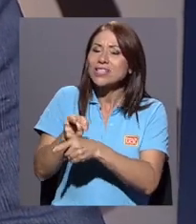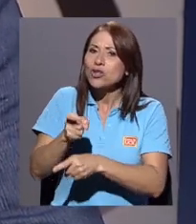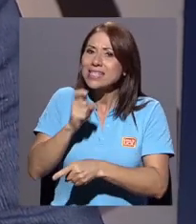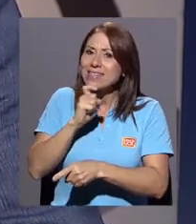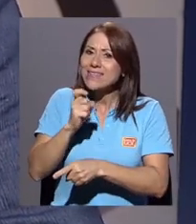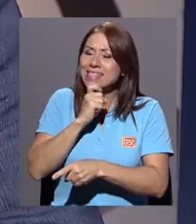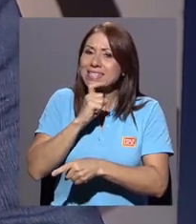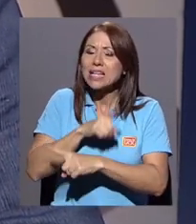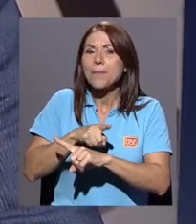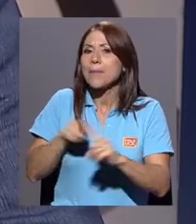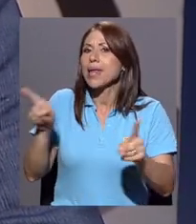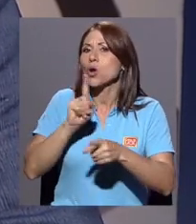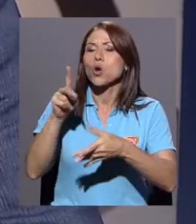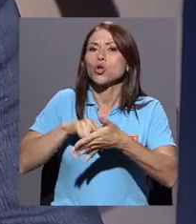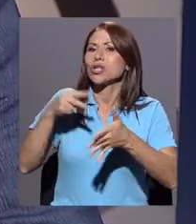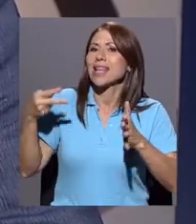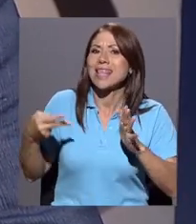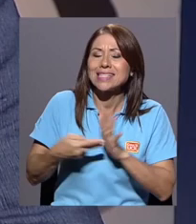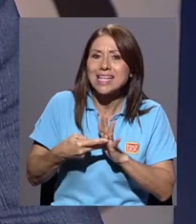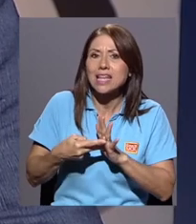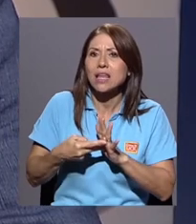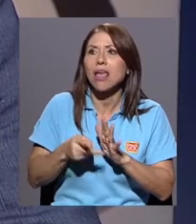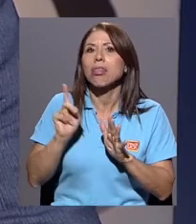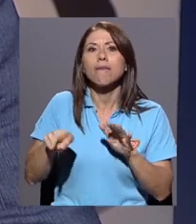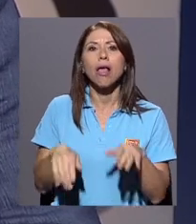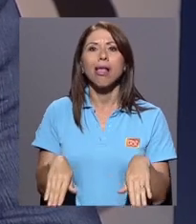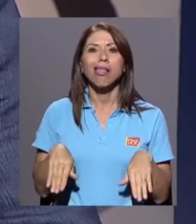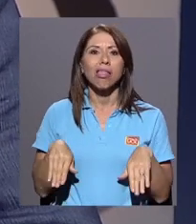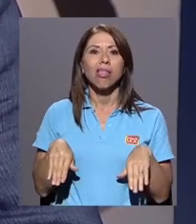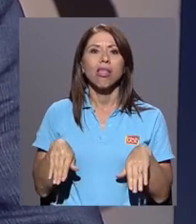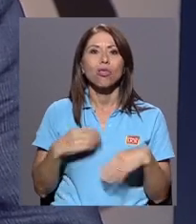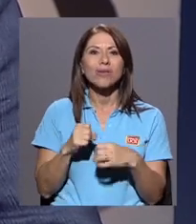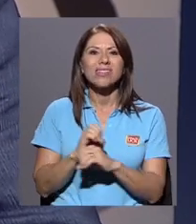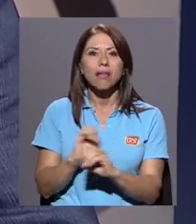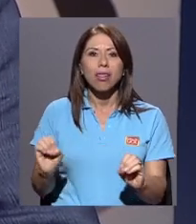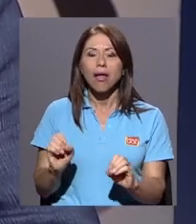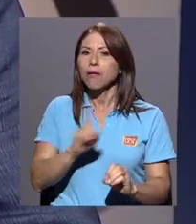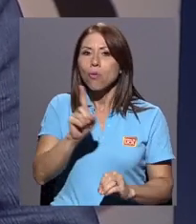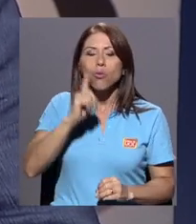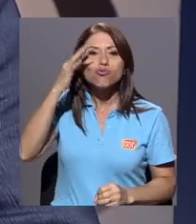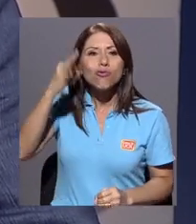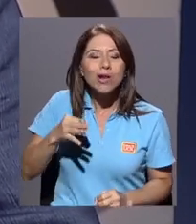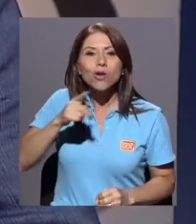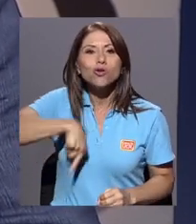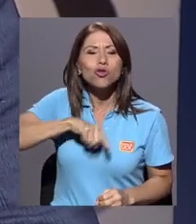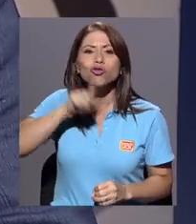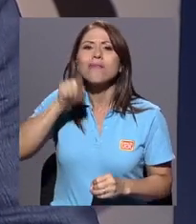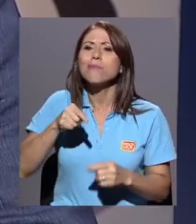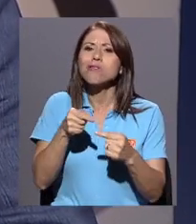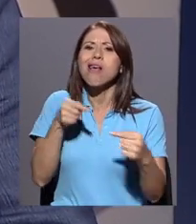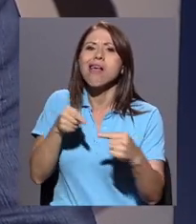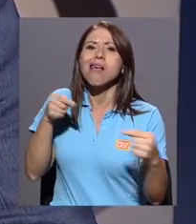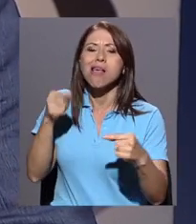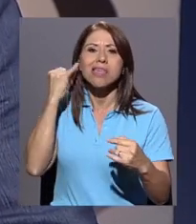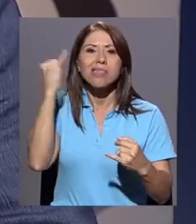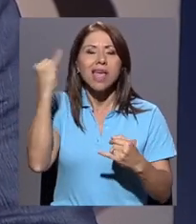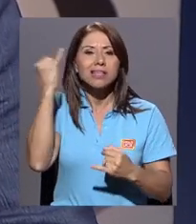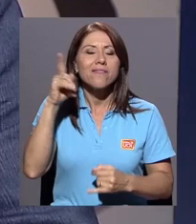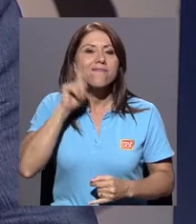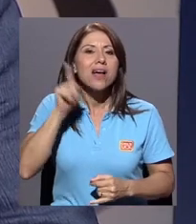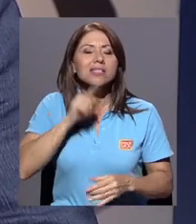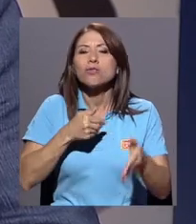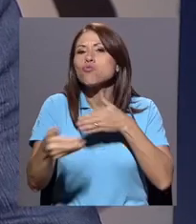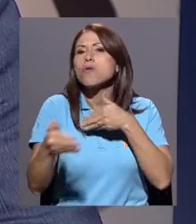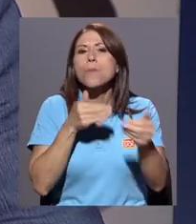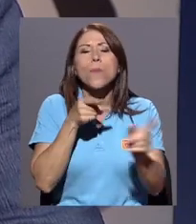no exculpa, digamos, no quiere decir que no hay que hacer nada. Creo que hay que documentar y rebatir ideas falsas. Venga de donde venga, de cualquier lugar